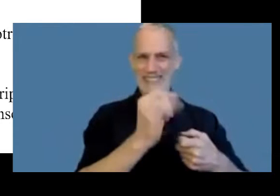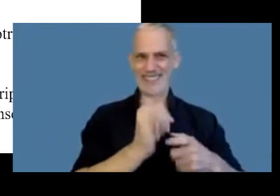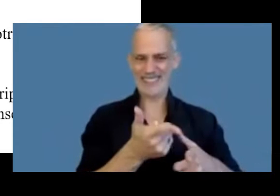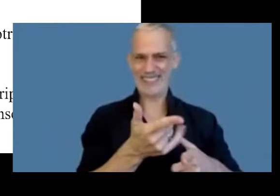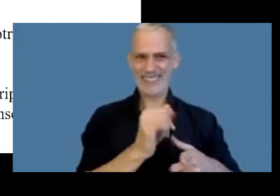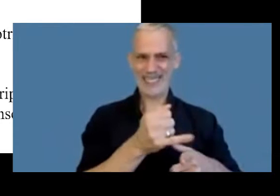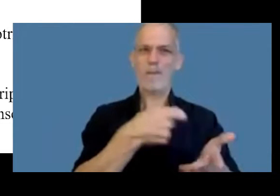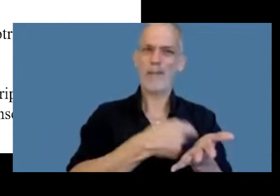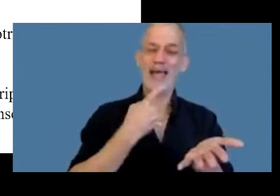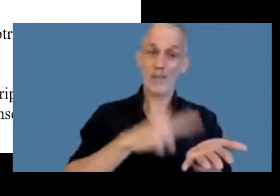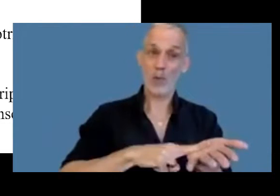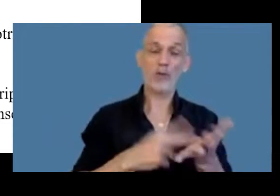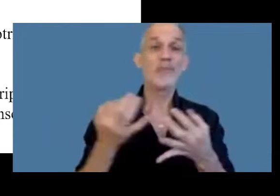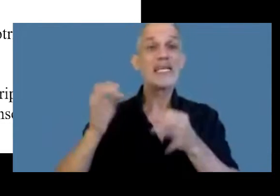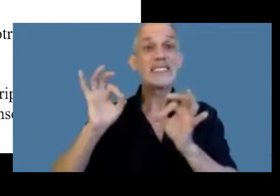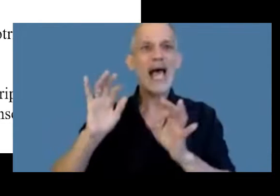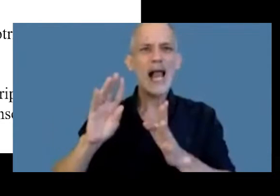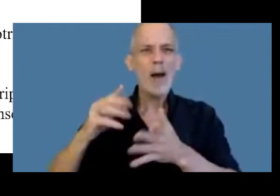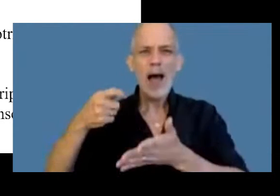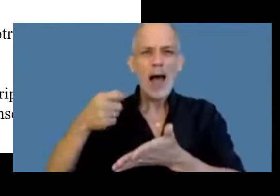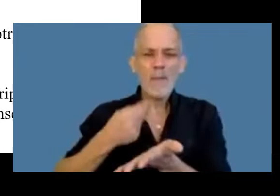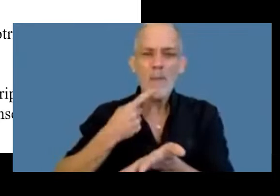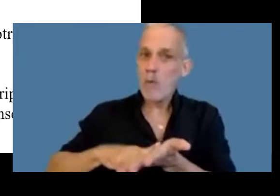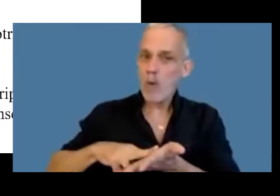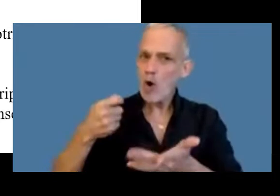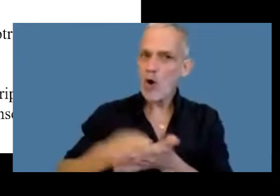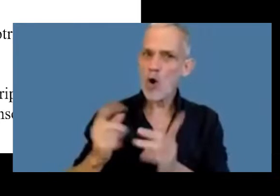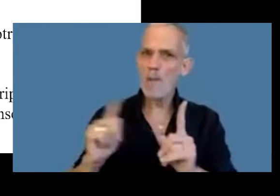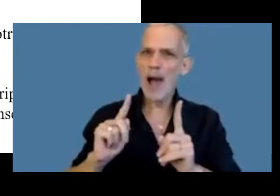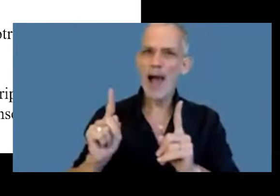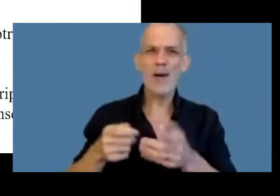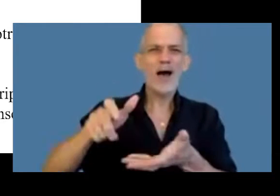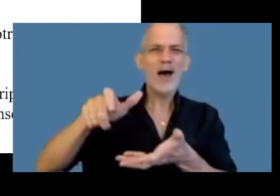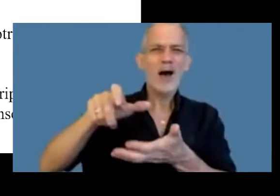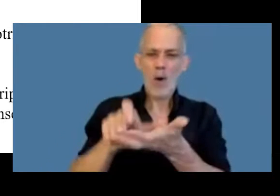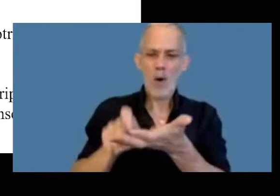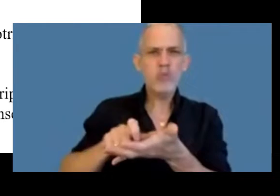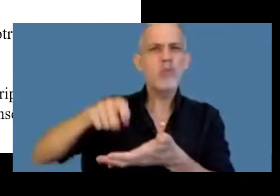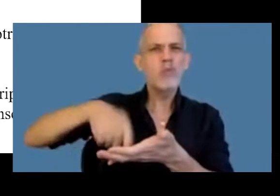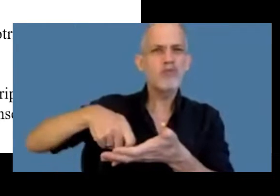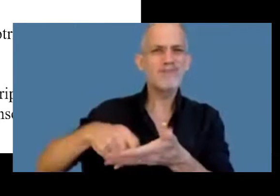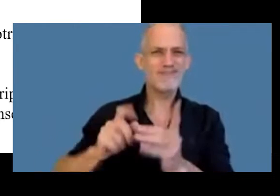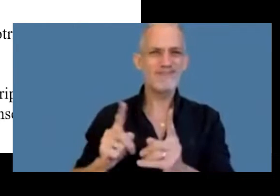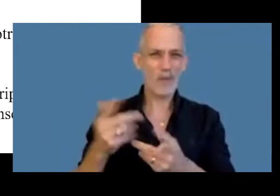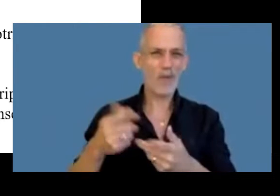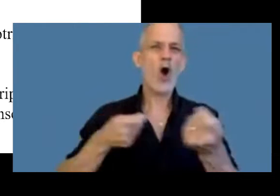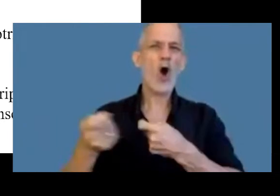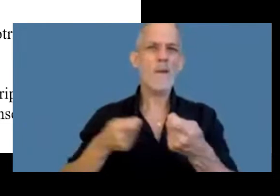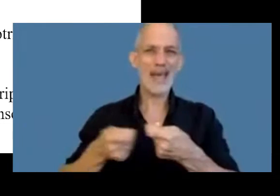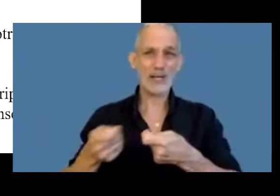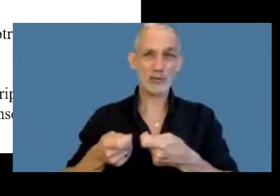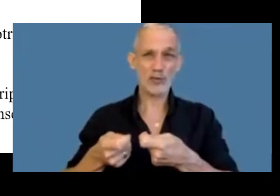la exención, se refiere a los postnet que usan ciertos comerciantes que de